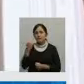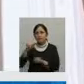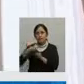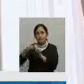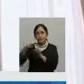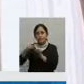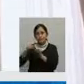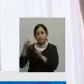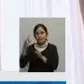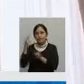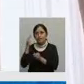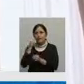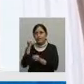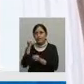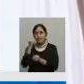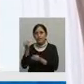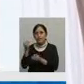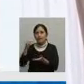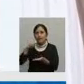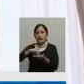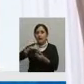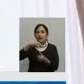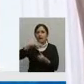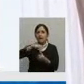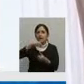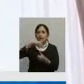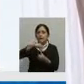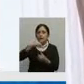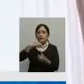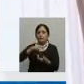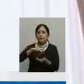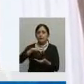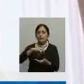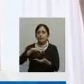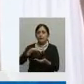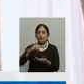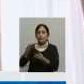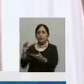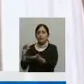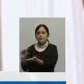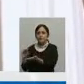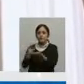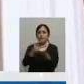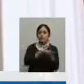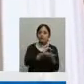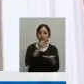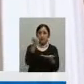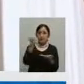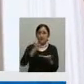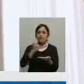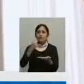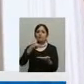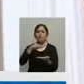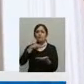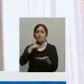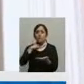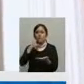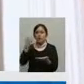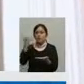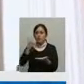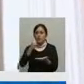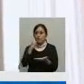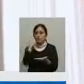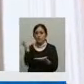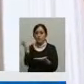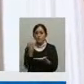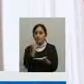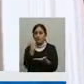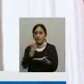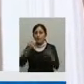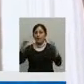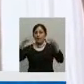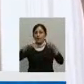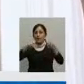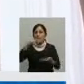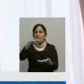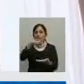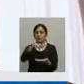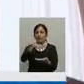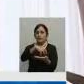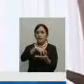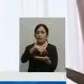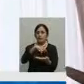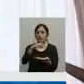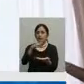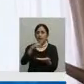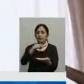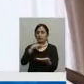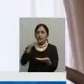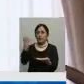entre Canadá y Argentina. En Jujuy tenemos hay empresas canadienses que